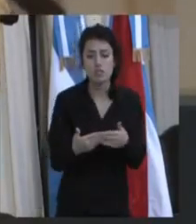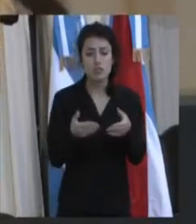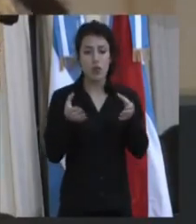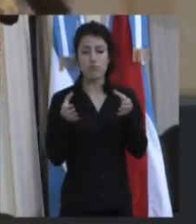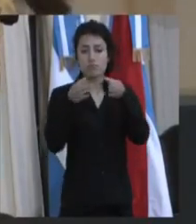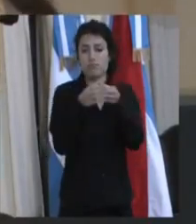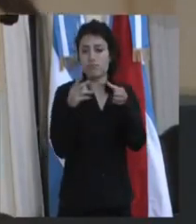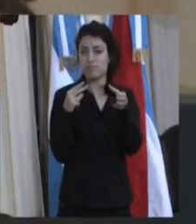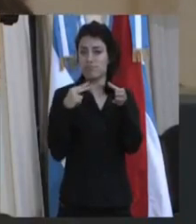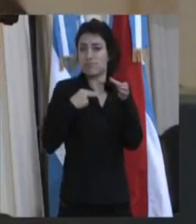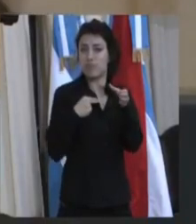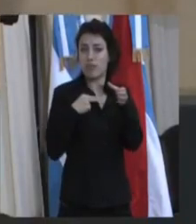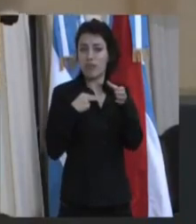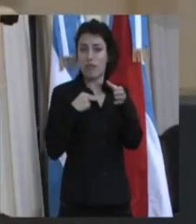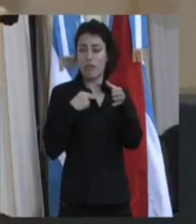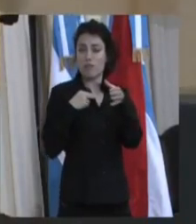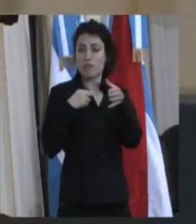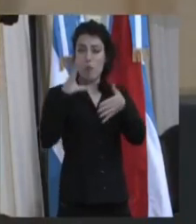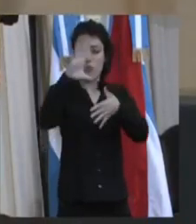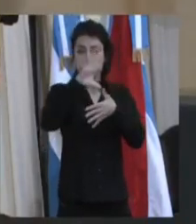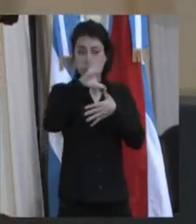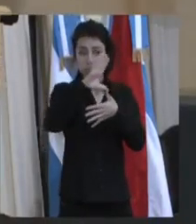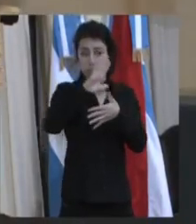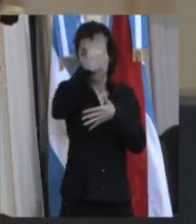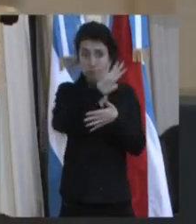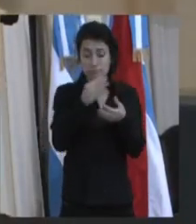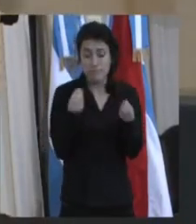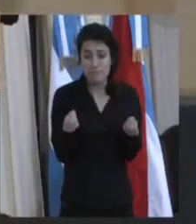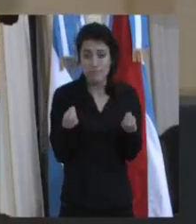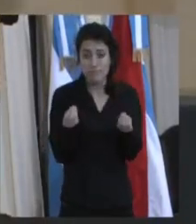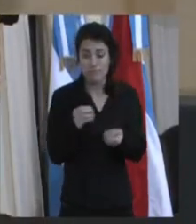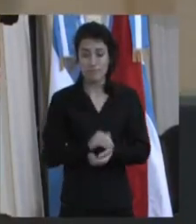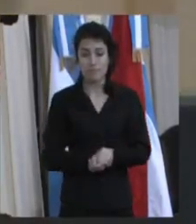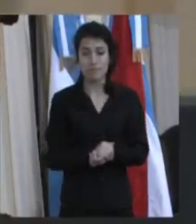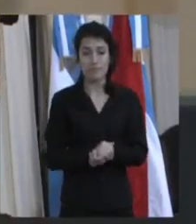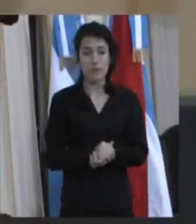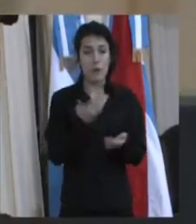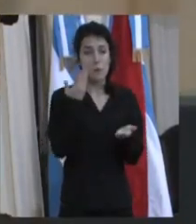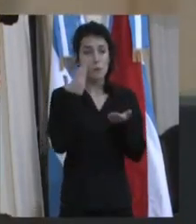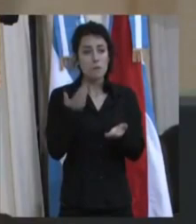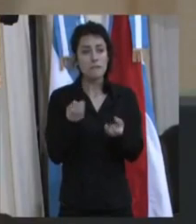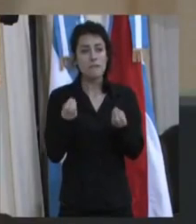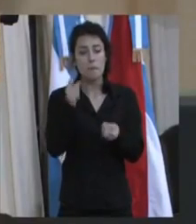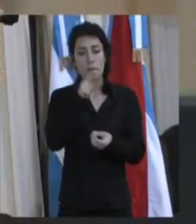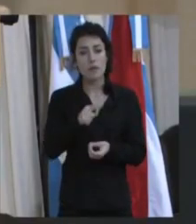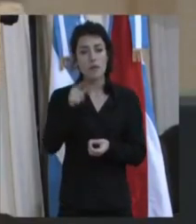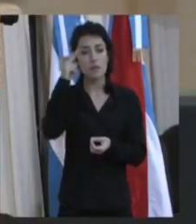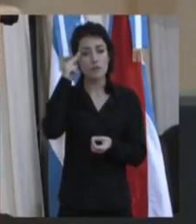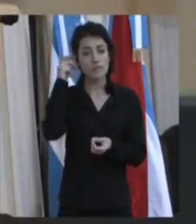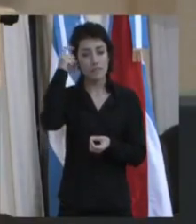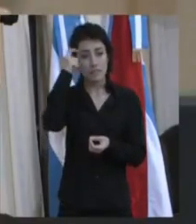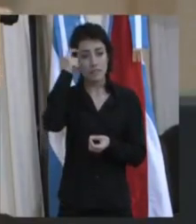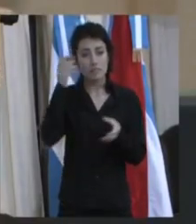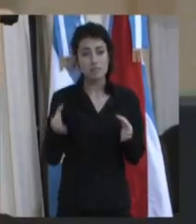están construyendo los Estados-Nación argentinos. Y una muestra de eso es que en 1910